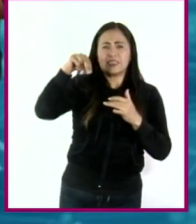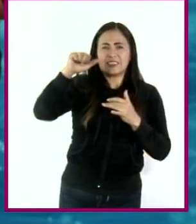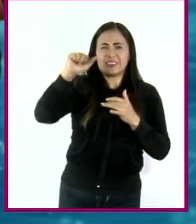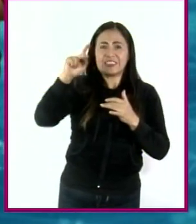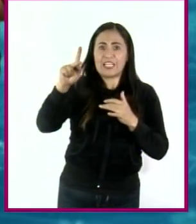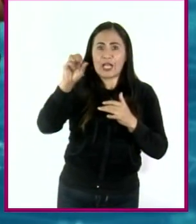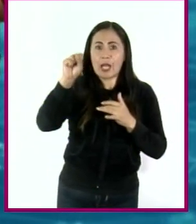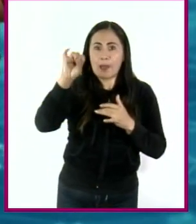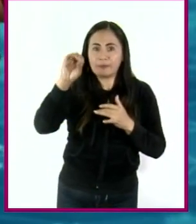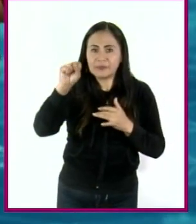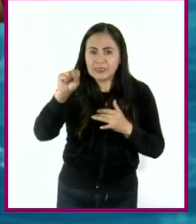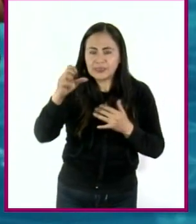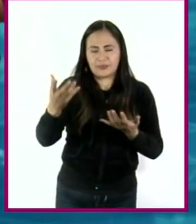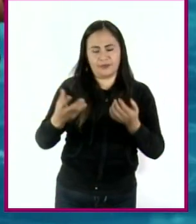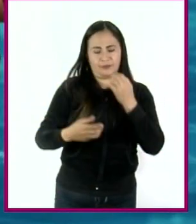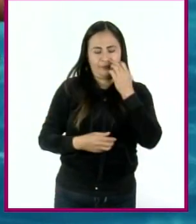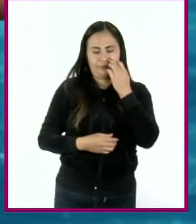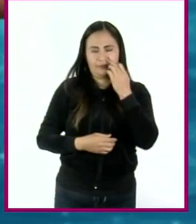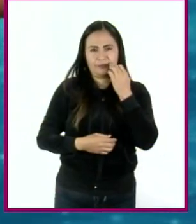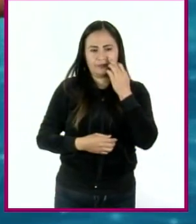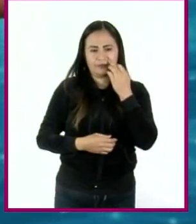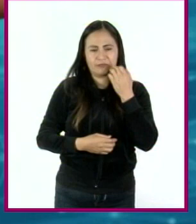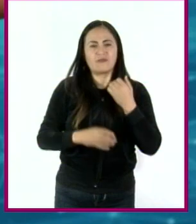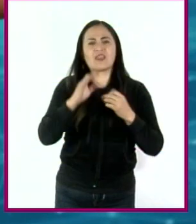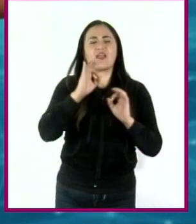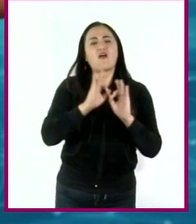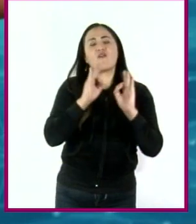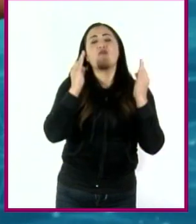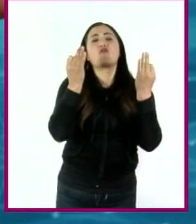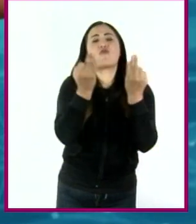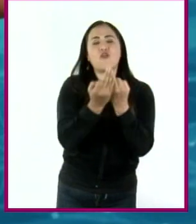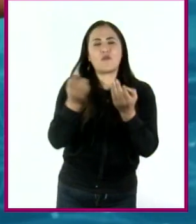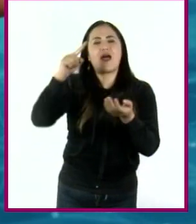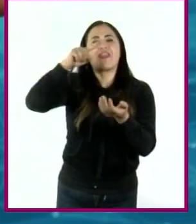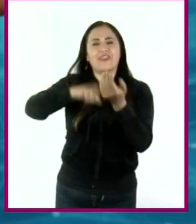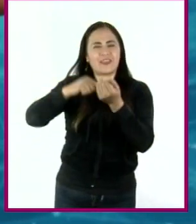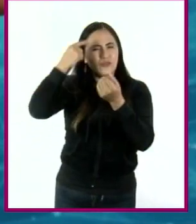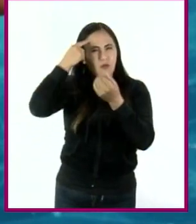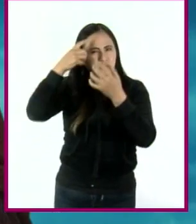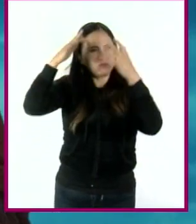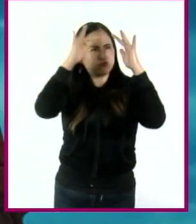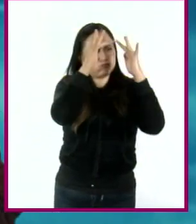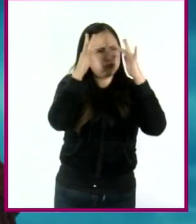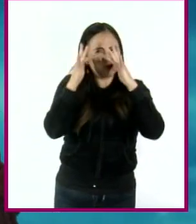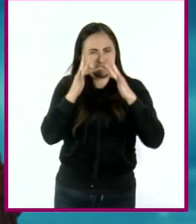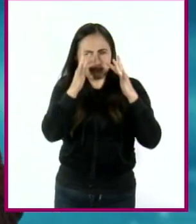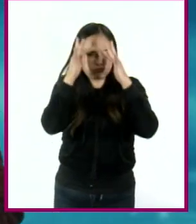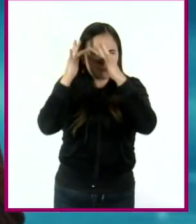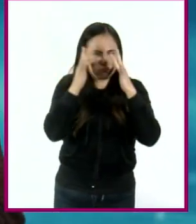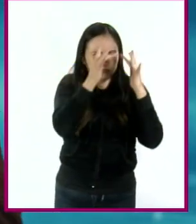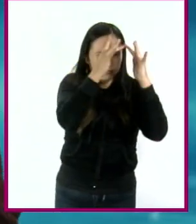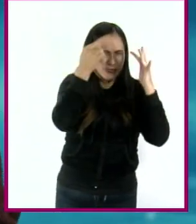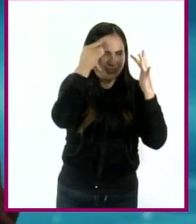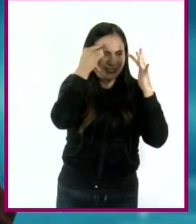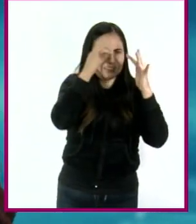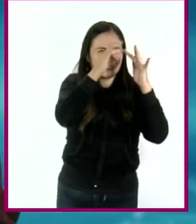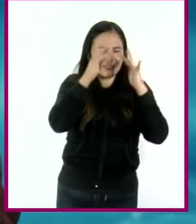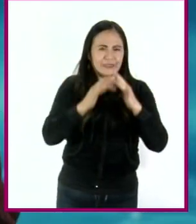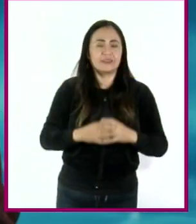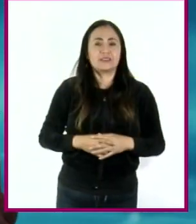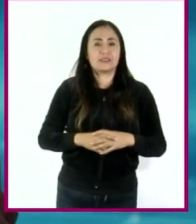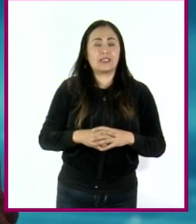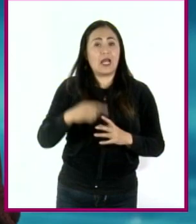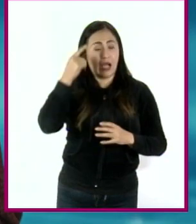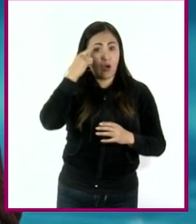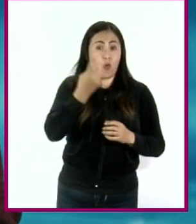Sinapsis, Memo. Digamos que es la forma en que las neuronas se comunican entre sí. O sea que cuando se conectan las